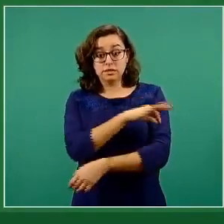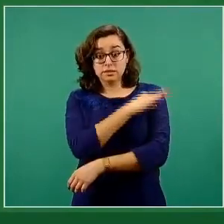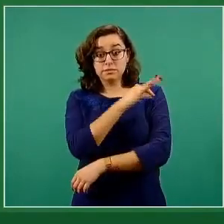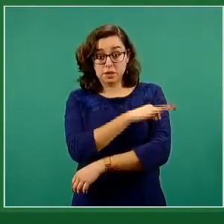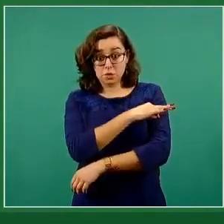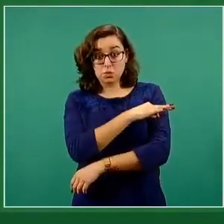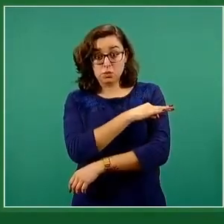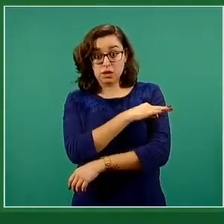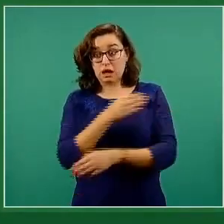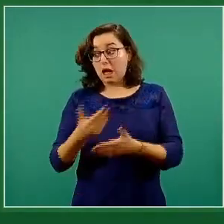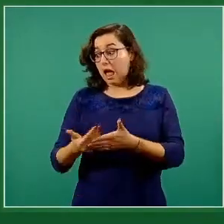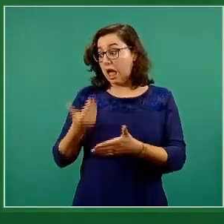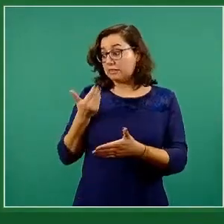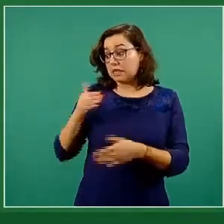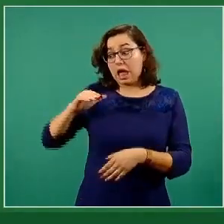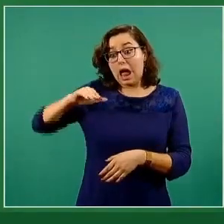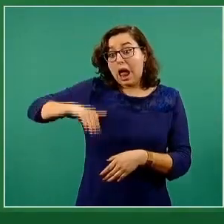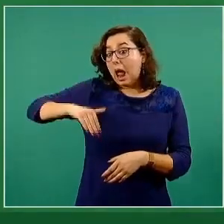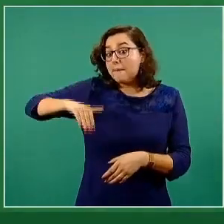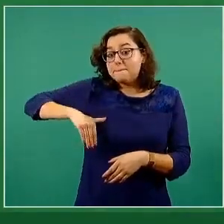a vacunarse